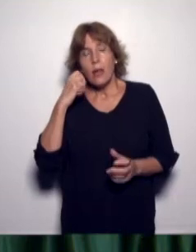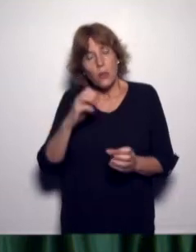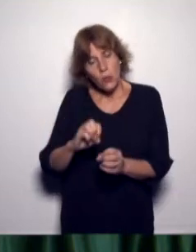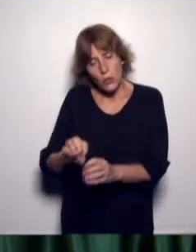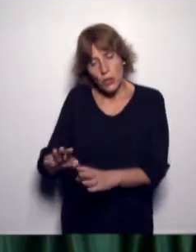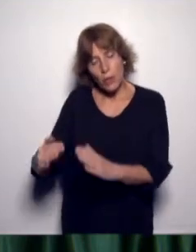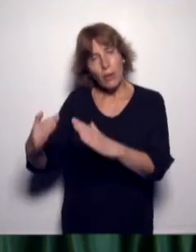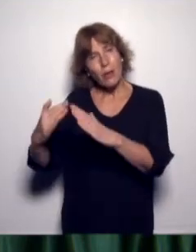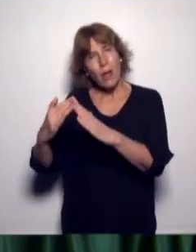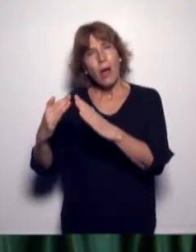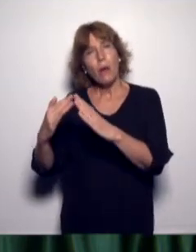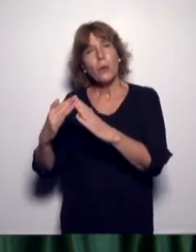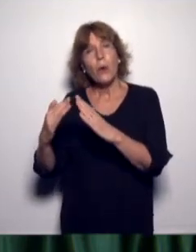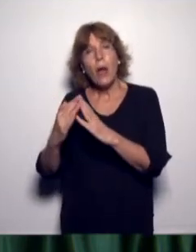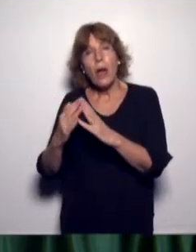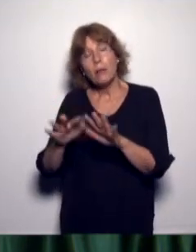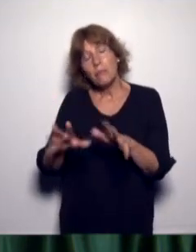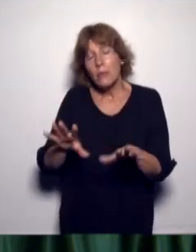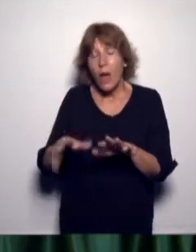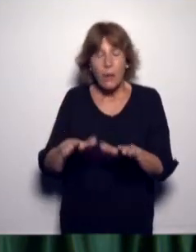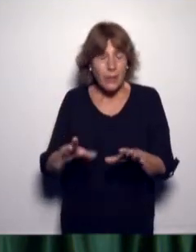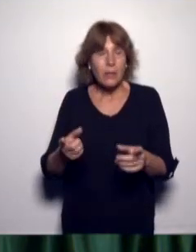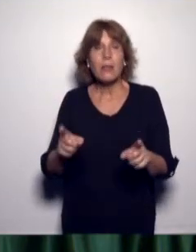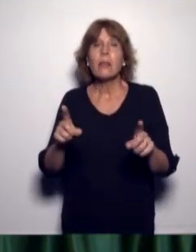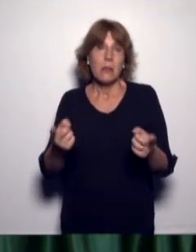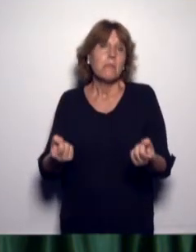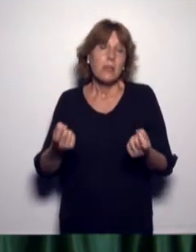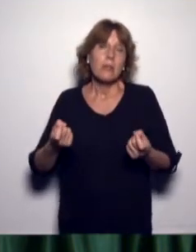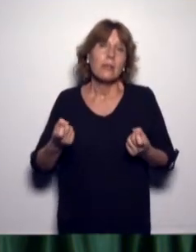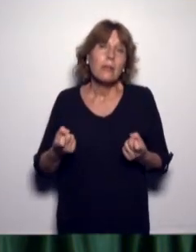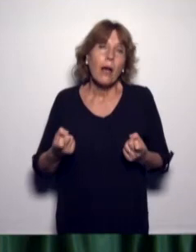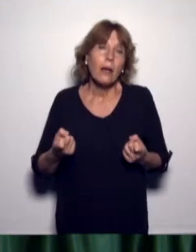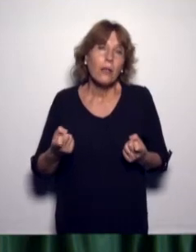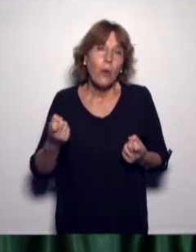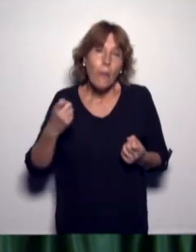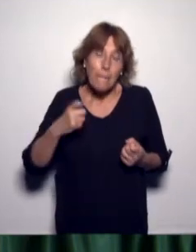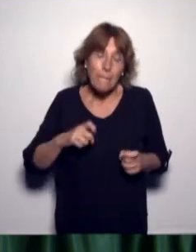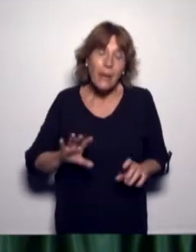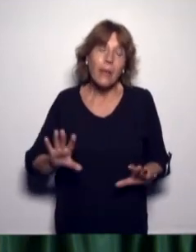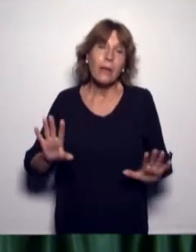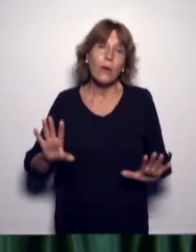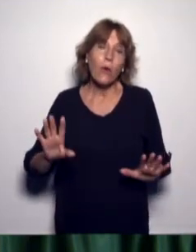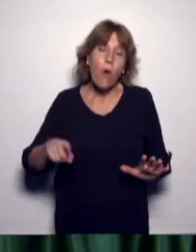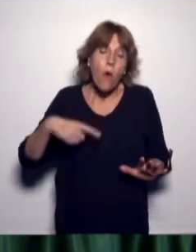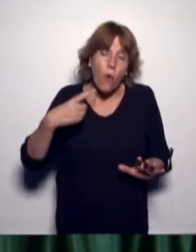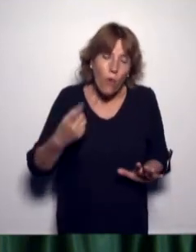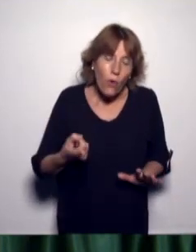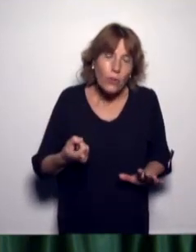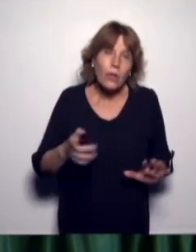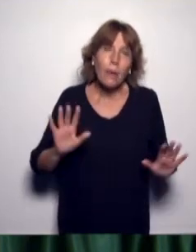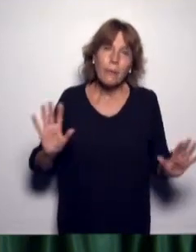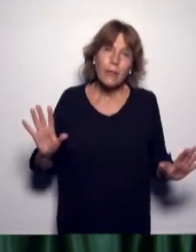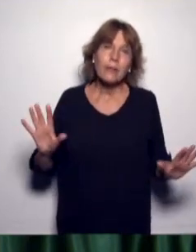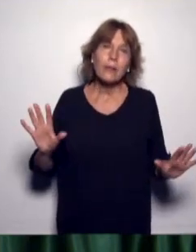a veces es necesario. Pero muchas veces uno encuentra el desdén, ¿no? Encuentra